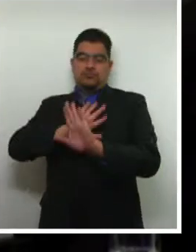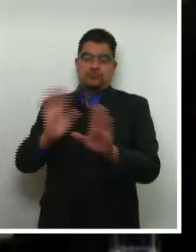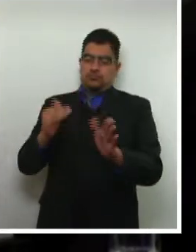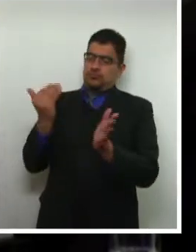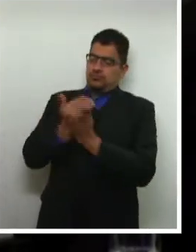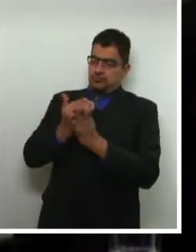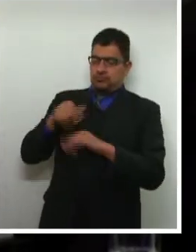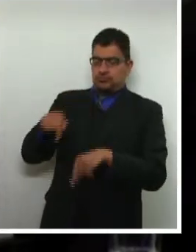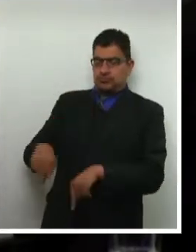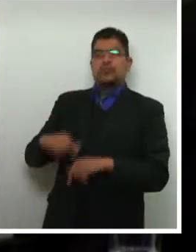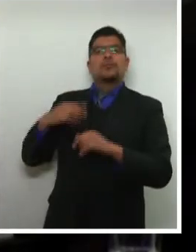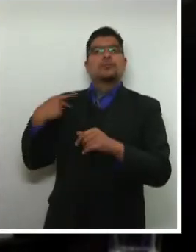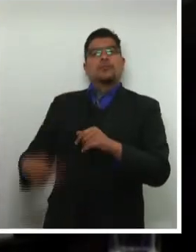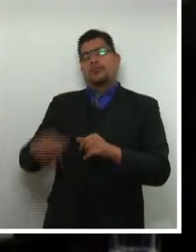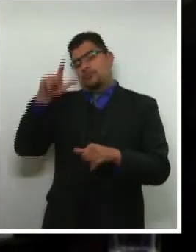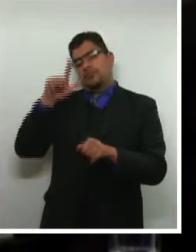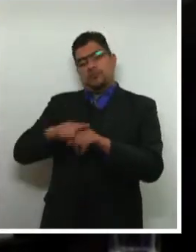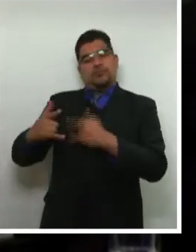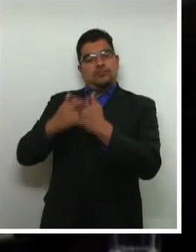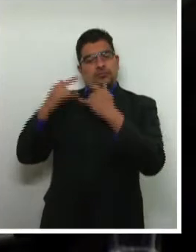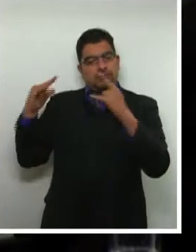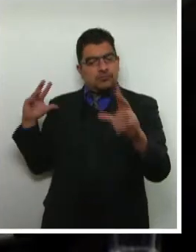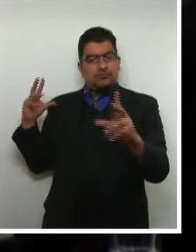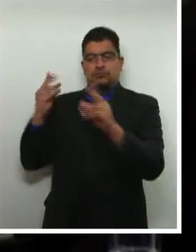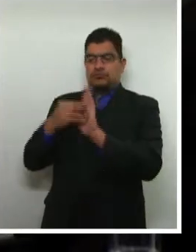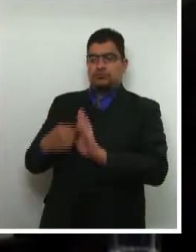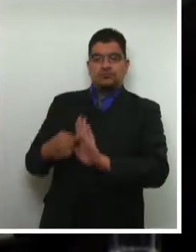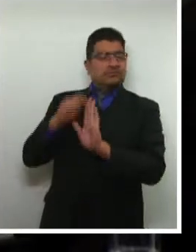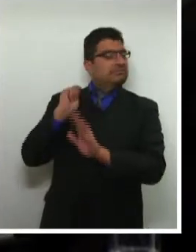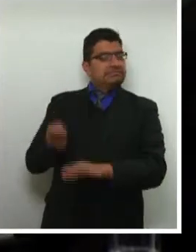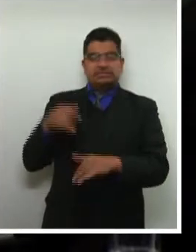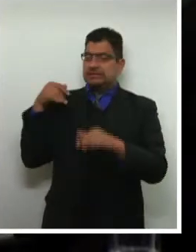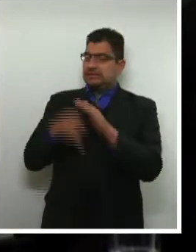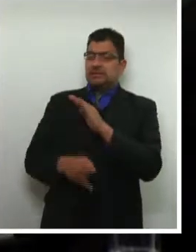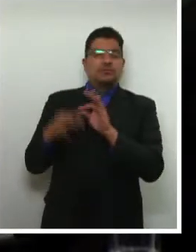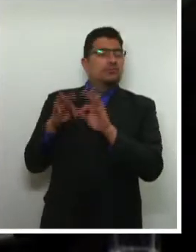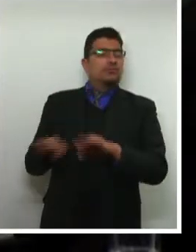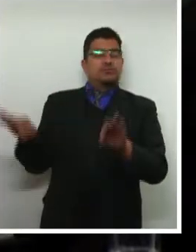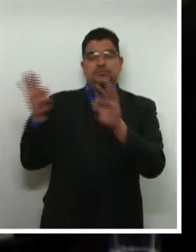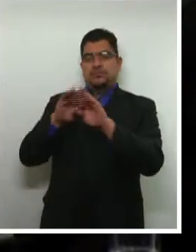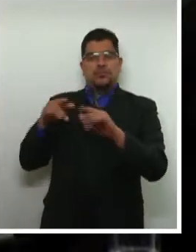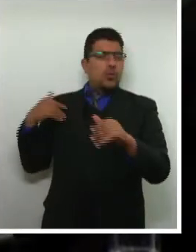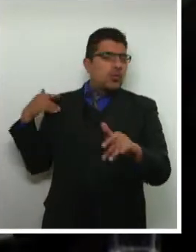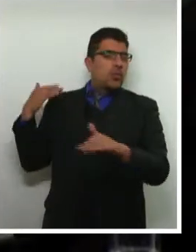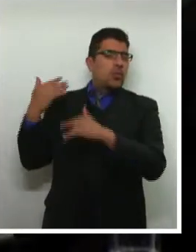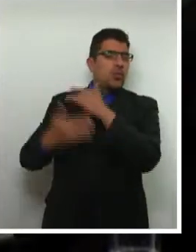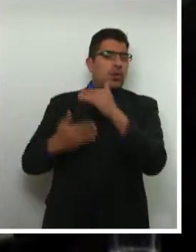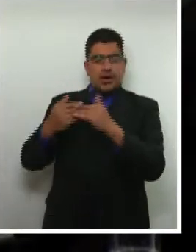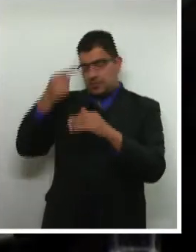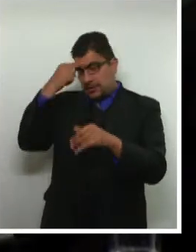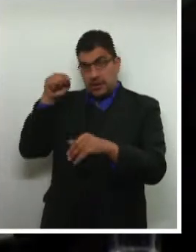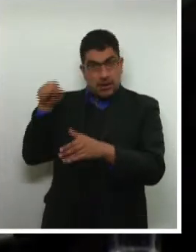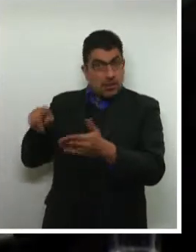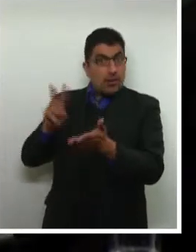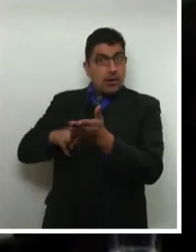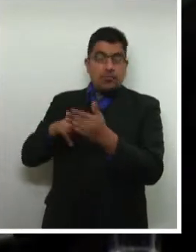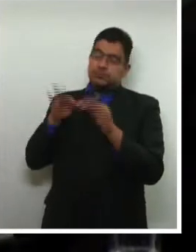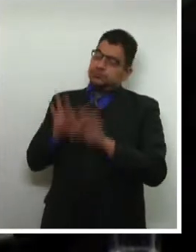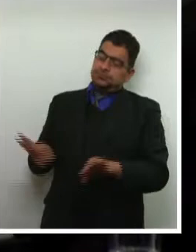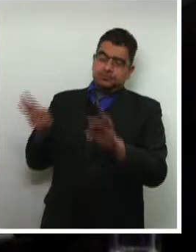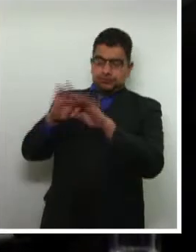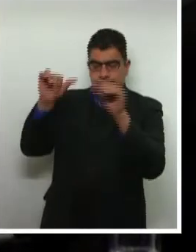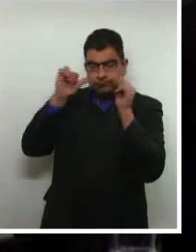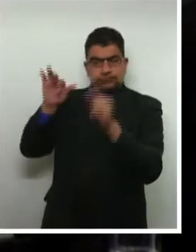culturales representan la historia de una sociedad y su significado de trascendencia merece una protección especial.